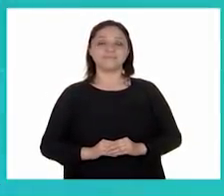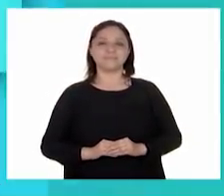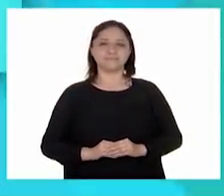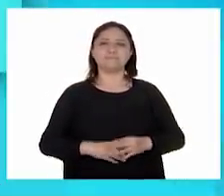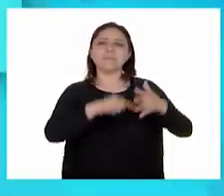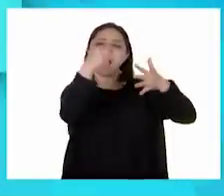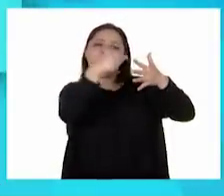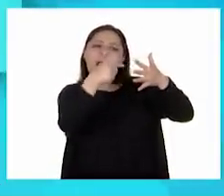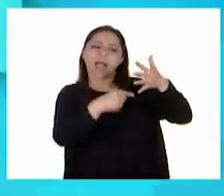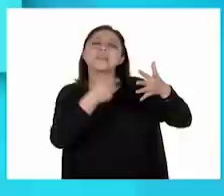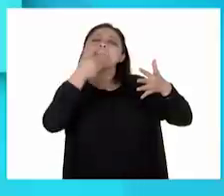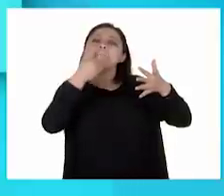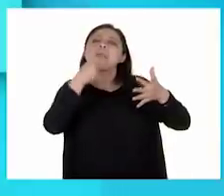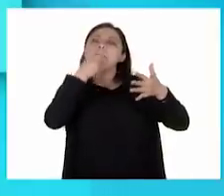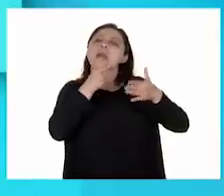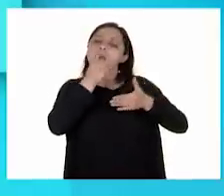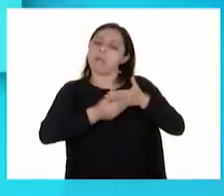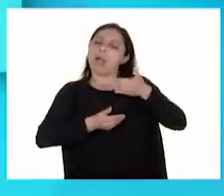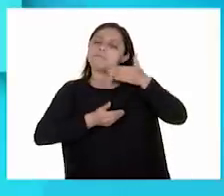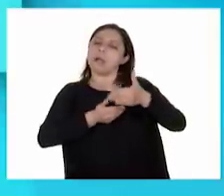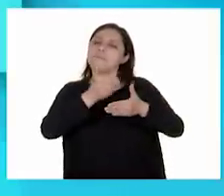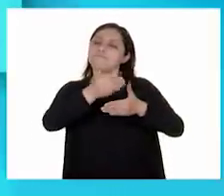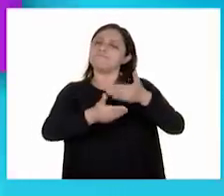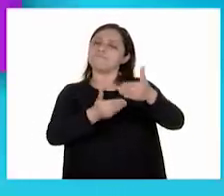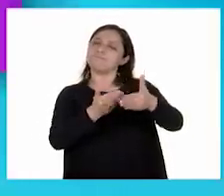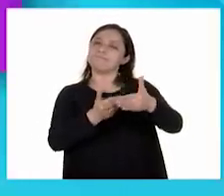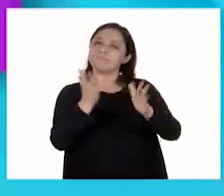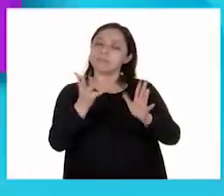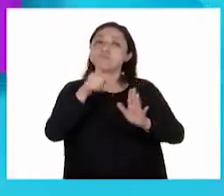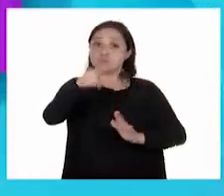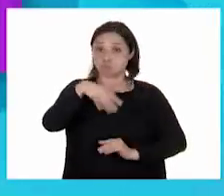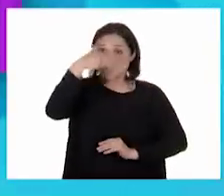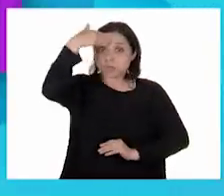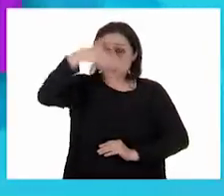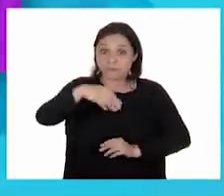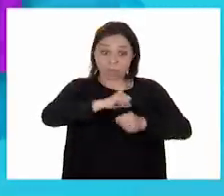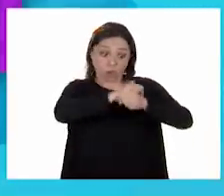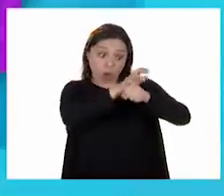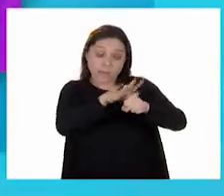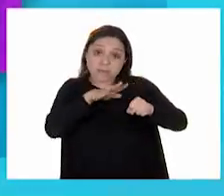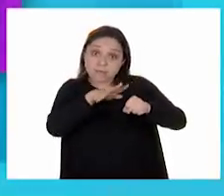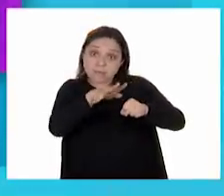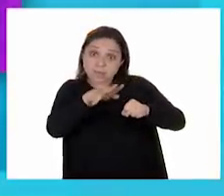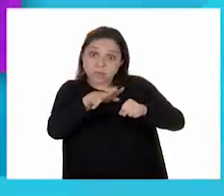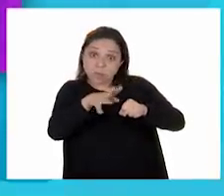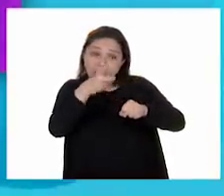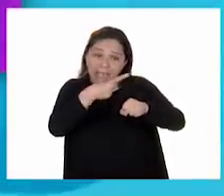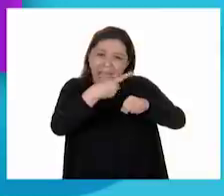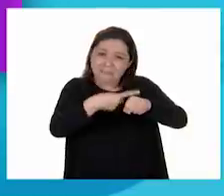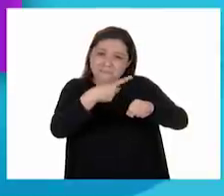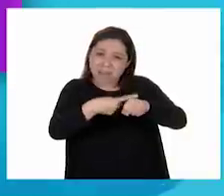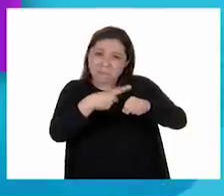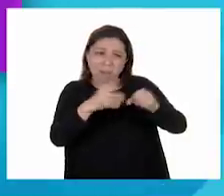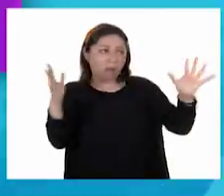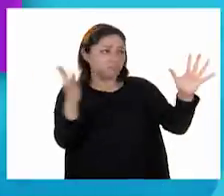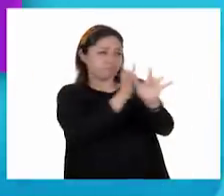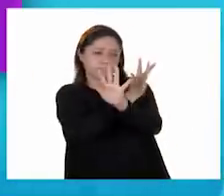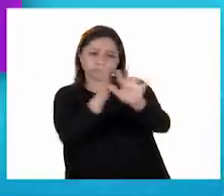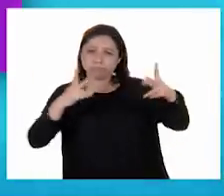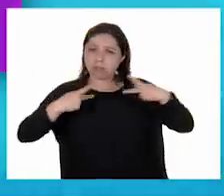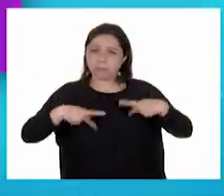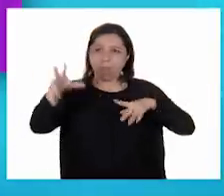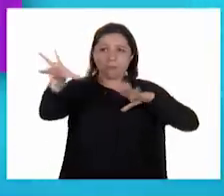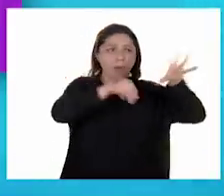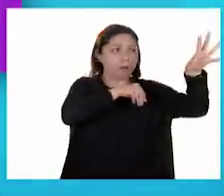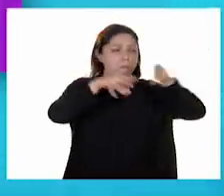Buenas prácticas para seguir adelante. Como todos sabemos, la COVID-19 es una enfermedad que se contagia muy fácilmente entre